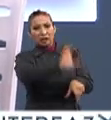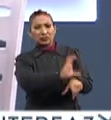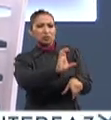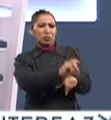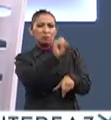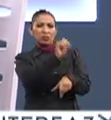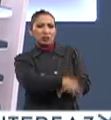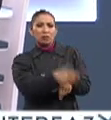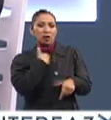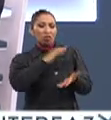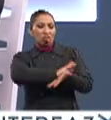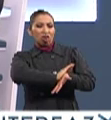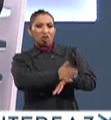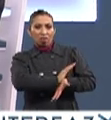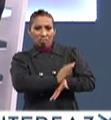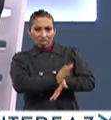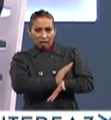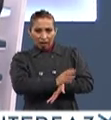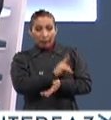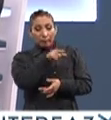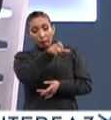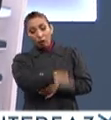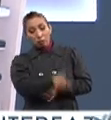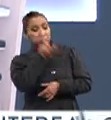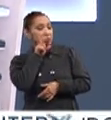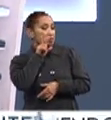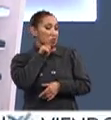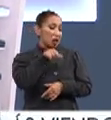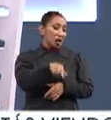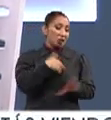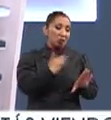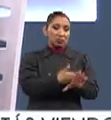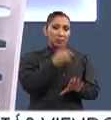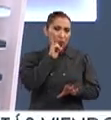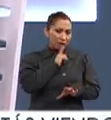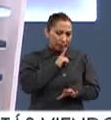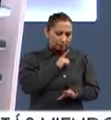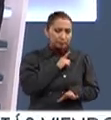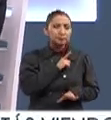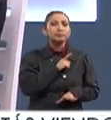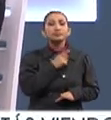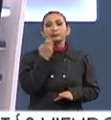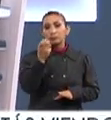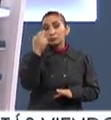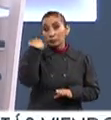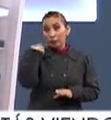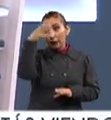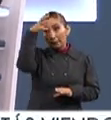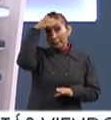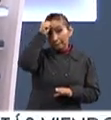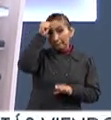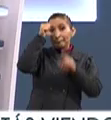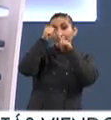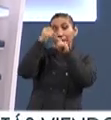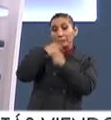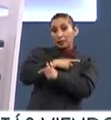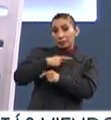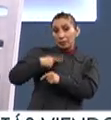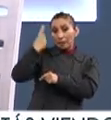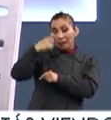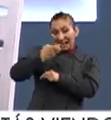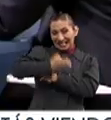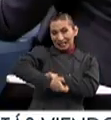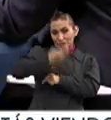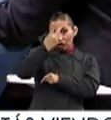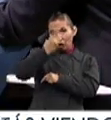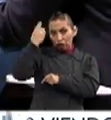que es precisamente la discriminación por razón de género hacia las mujeres. Entonces, pues uno de los conceptos que tenemos que tener en cuenta a partir